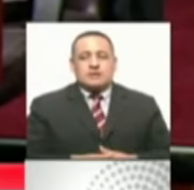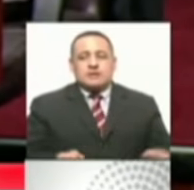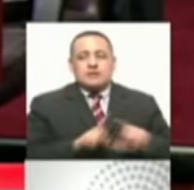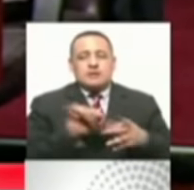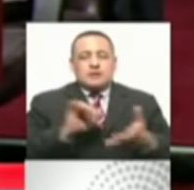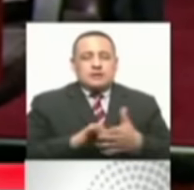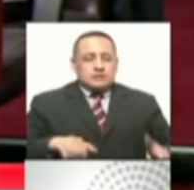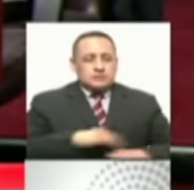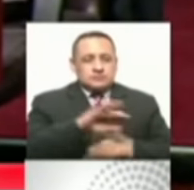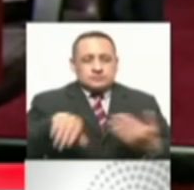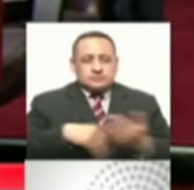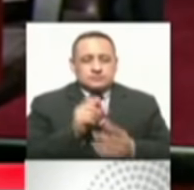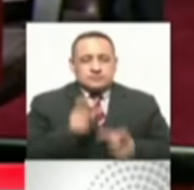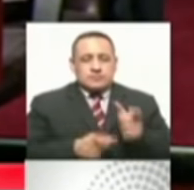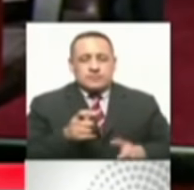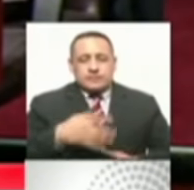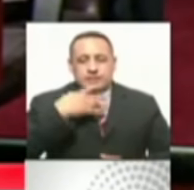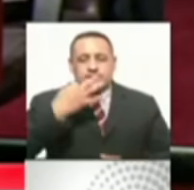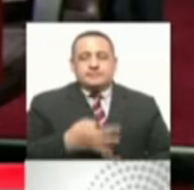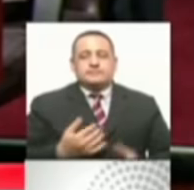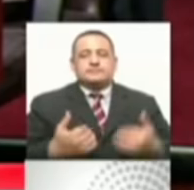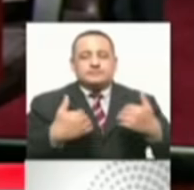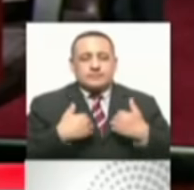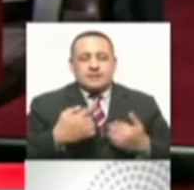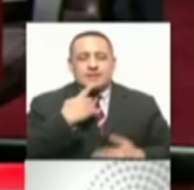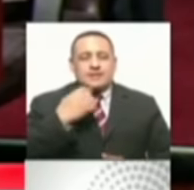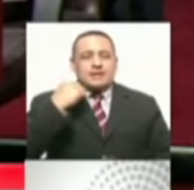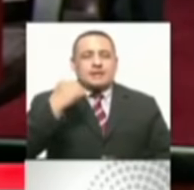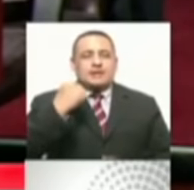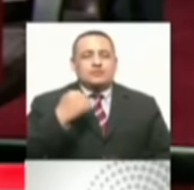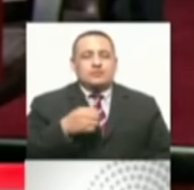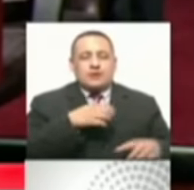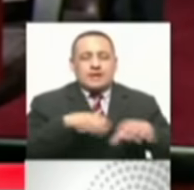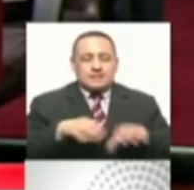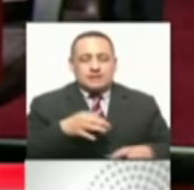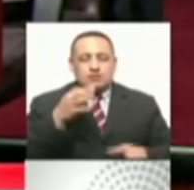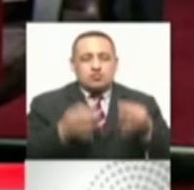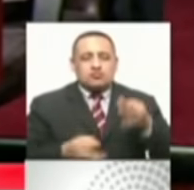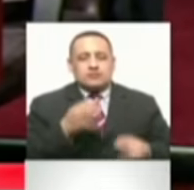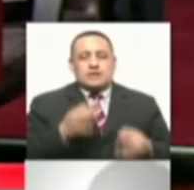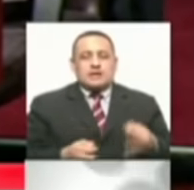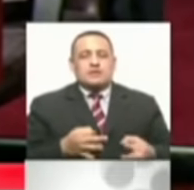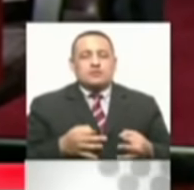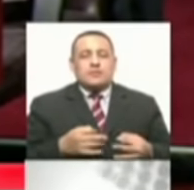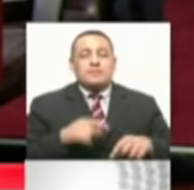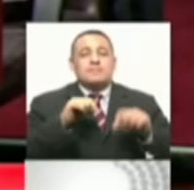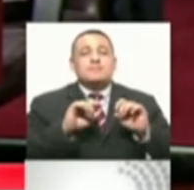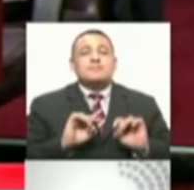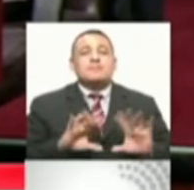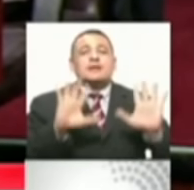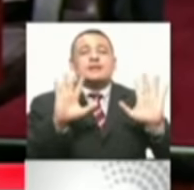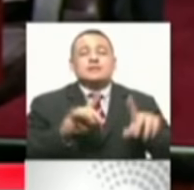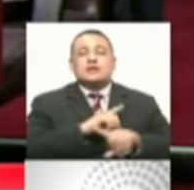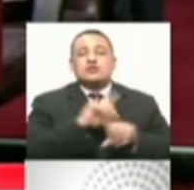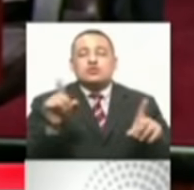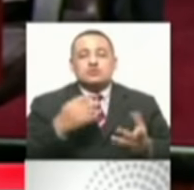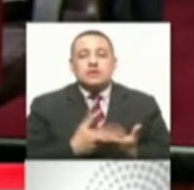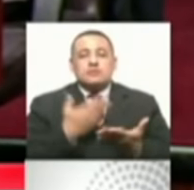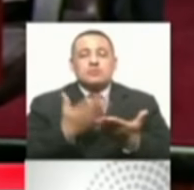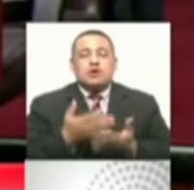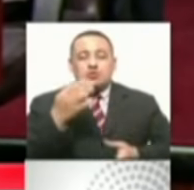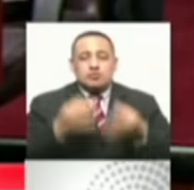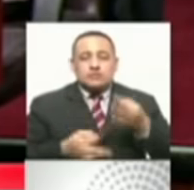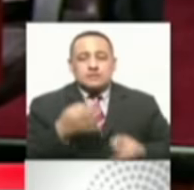vamos a esperar, en este caso, que la mesa directiva haga la convocatoria en relación a esta censura que ya